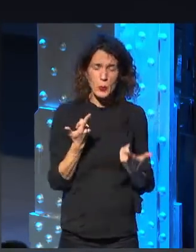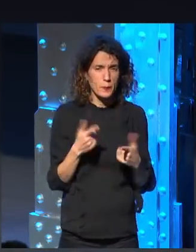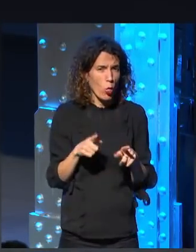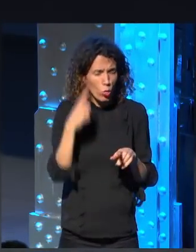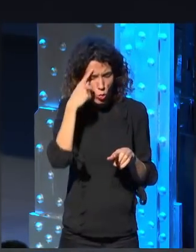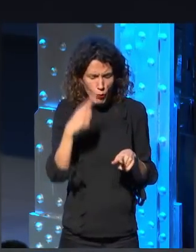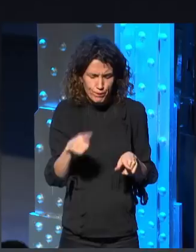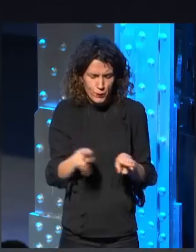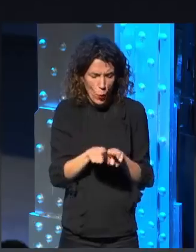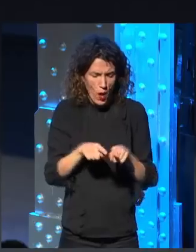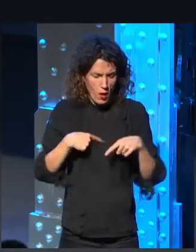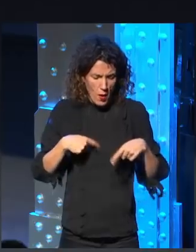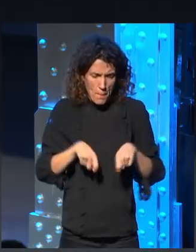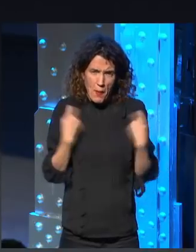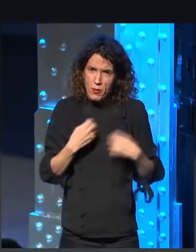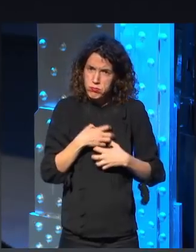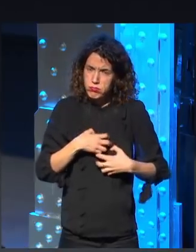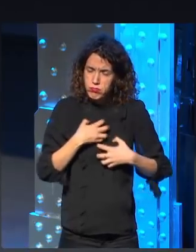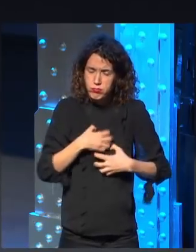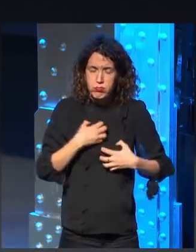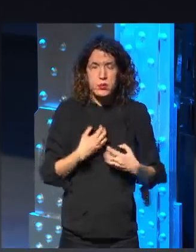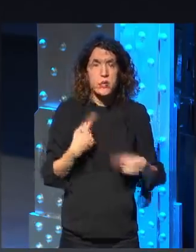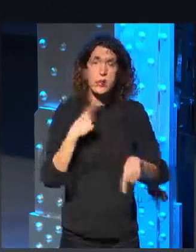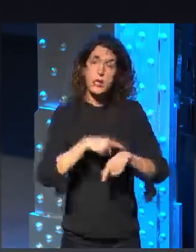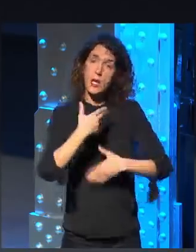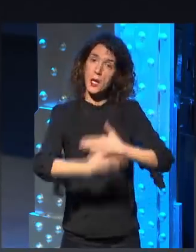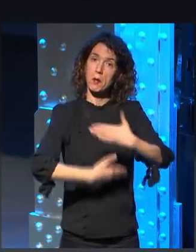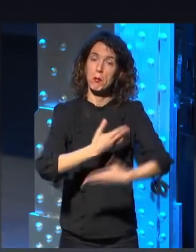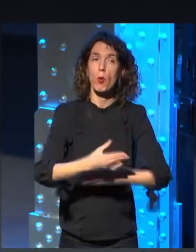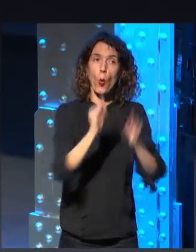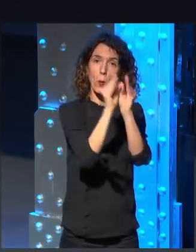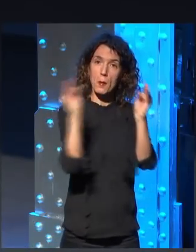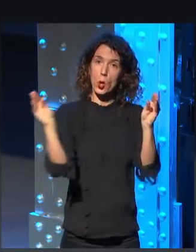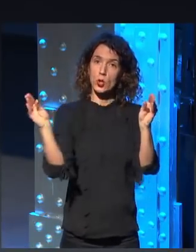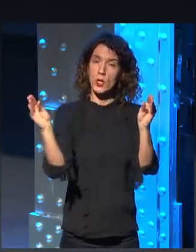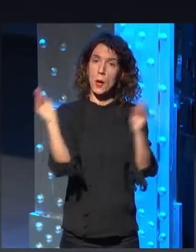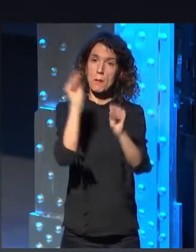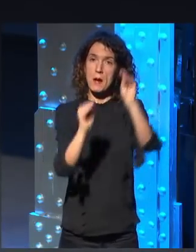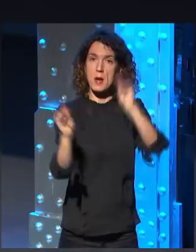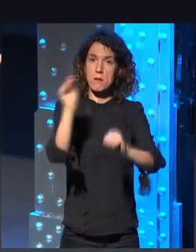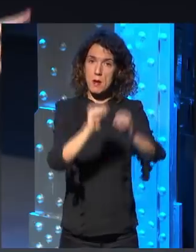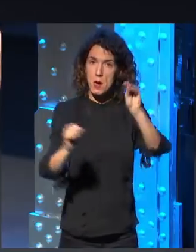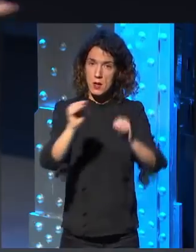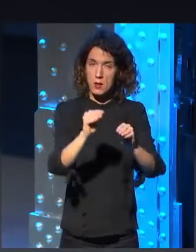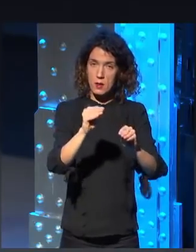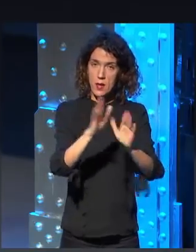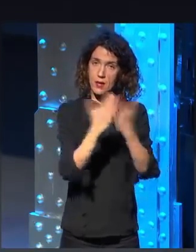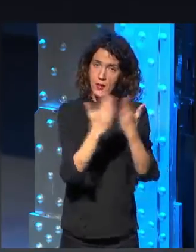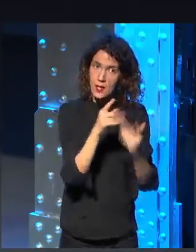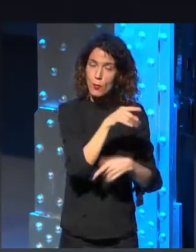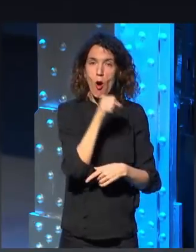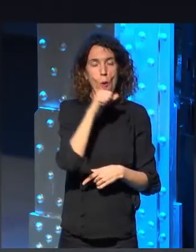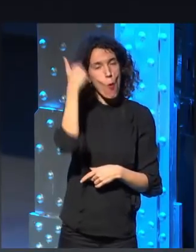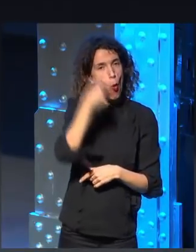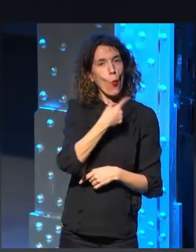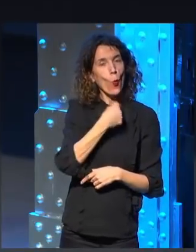Rotas completamente. Con el tiempo he ido reconstruyendo su biblioteca, poniendo los libros que yo creo que a él le hubiera gustado